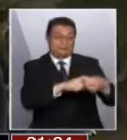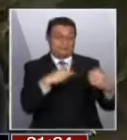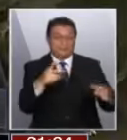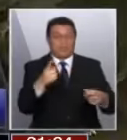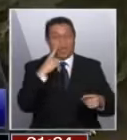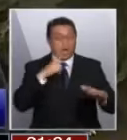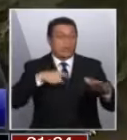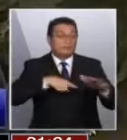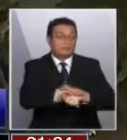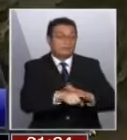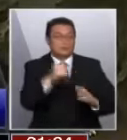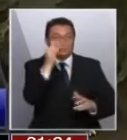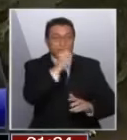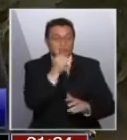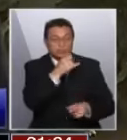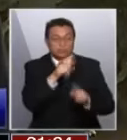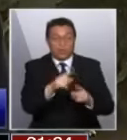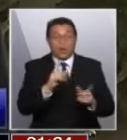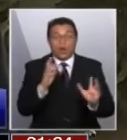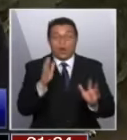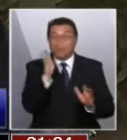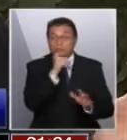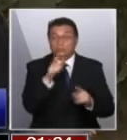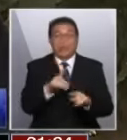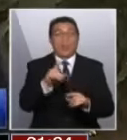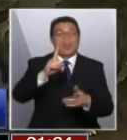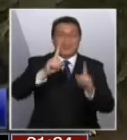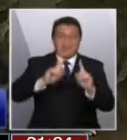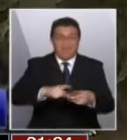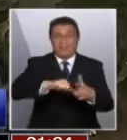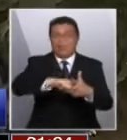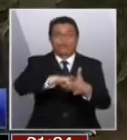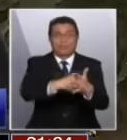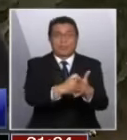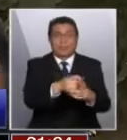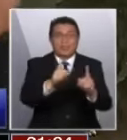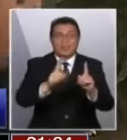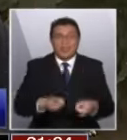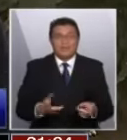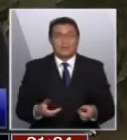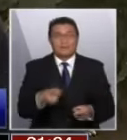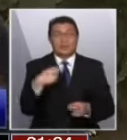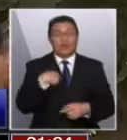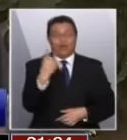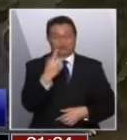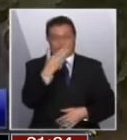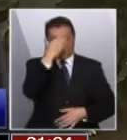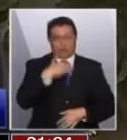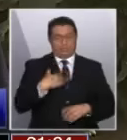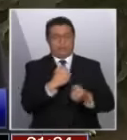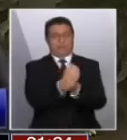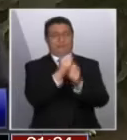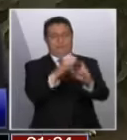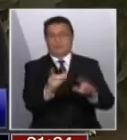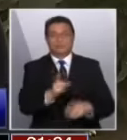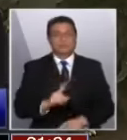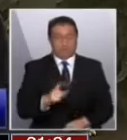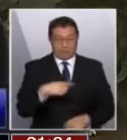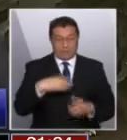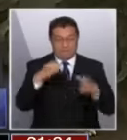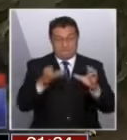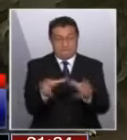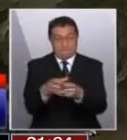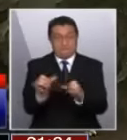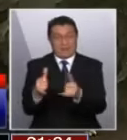involucrado en algo mientras no demuestre su inocencia tiene que ser suspendido y no que él se autosuspend o aut renuncia sino que el partido